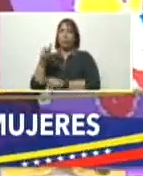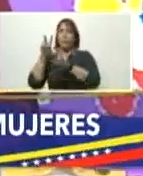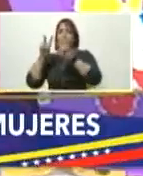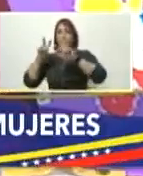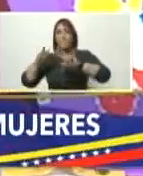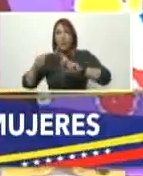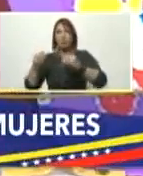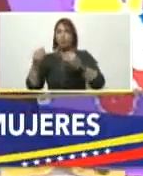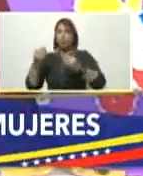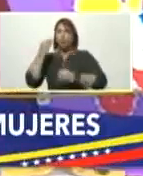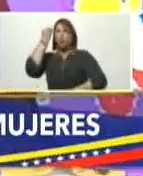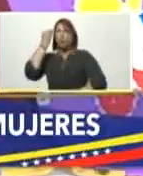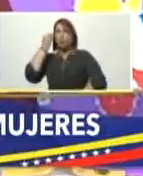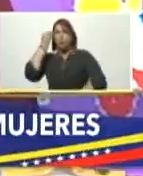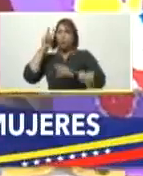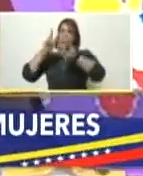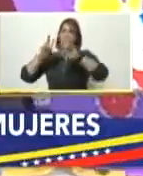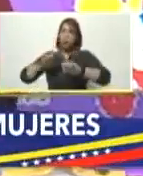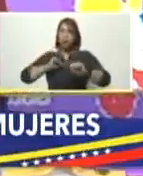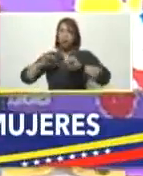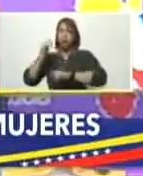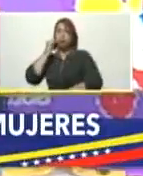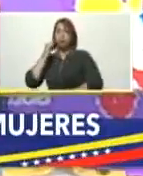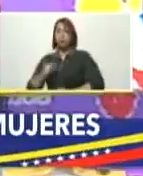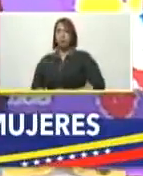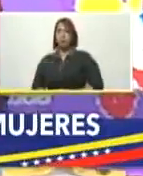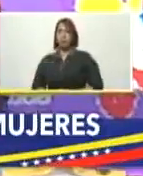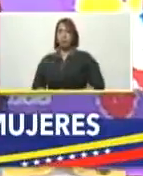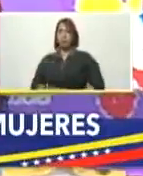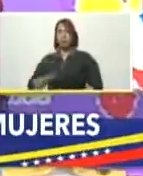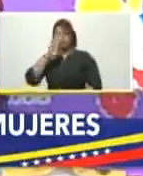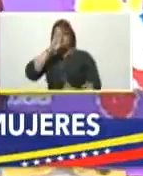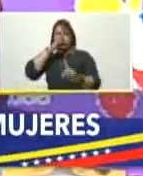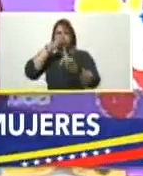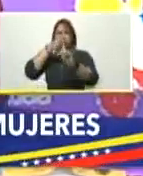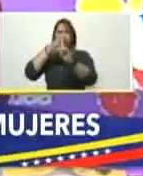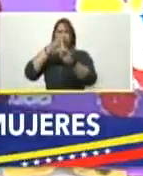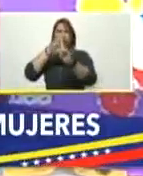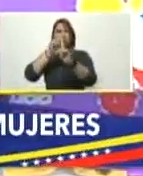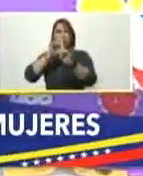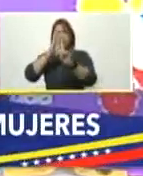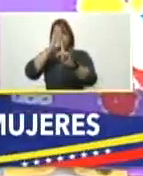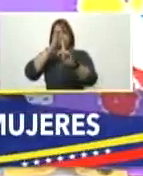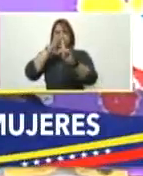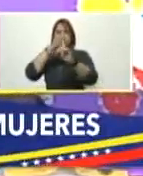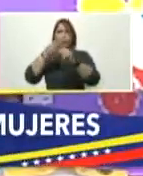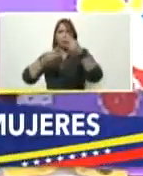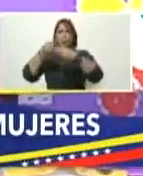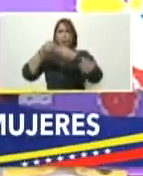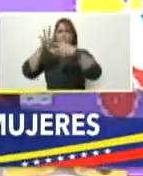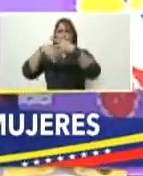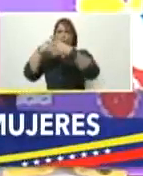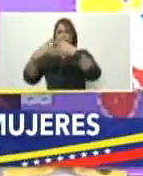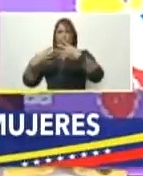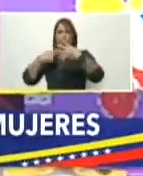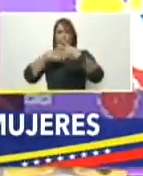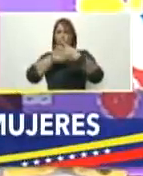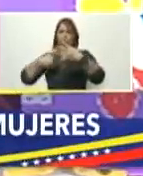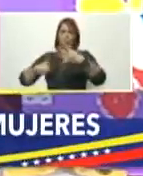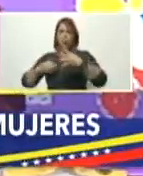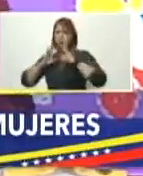de mucha reflexión, y el movimiento de mujeres está centrado, se está centrando en construcción de agenda. Quería compartir